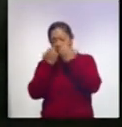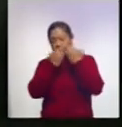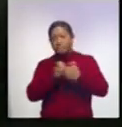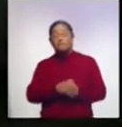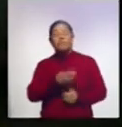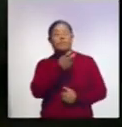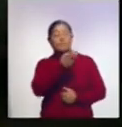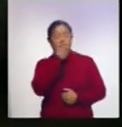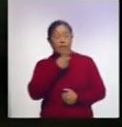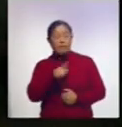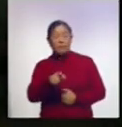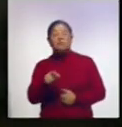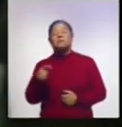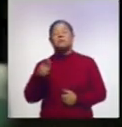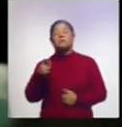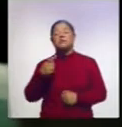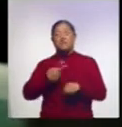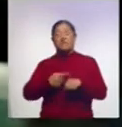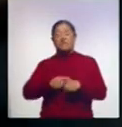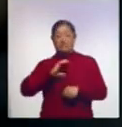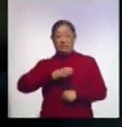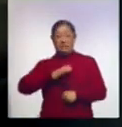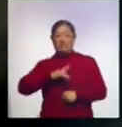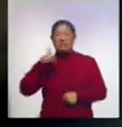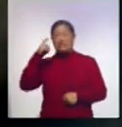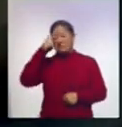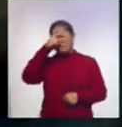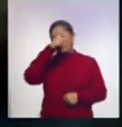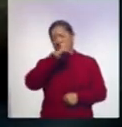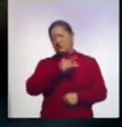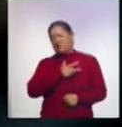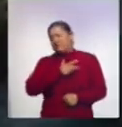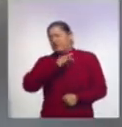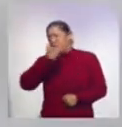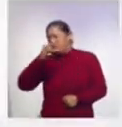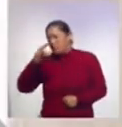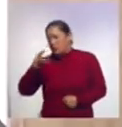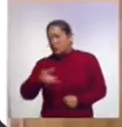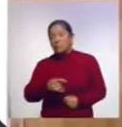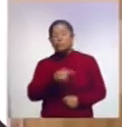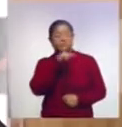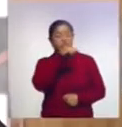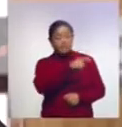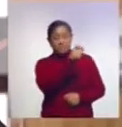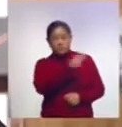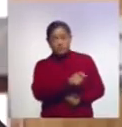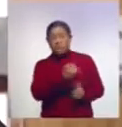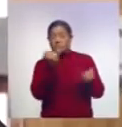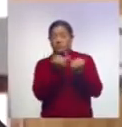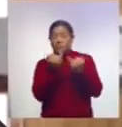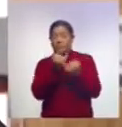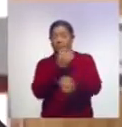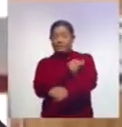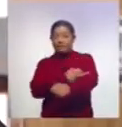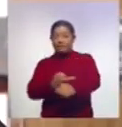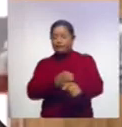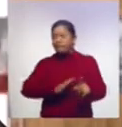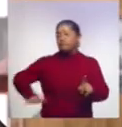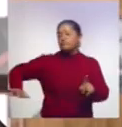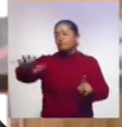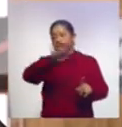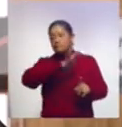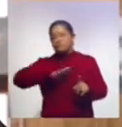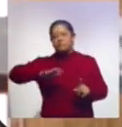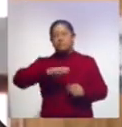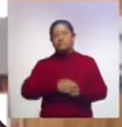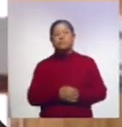enfermedad difícil y dolorosa, no solamente para el paciente, sino para toda la familia. Por eso tenemos que estar más al pendiente de si el